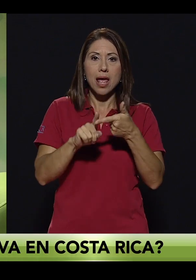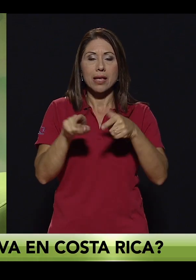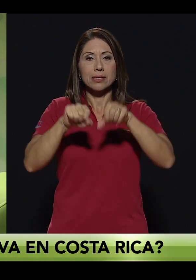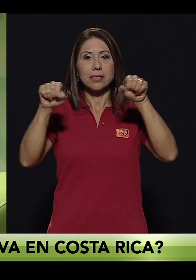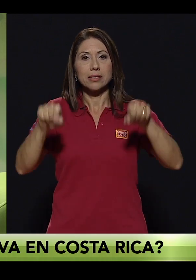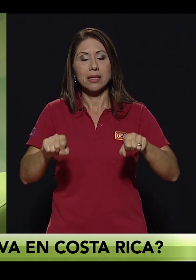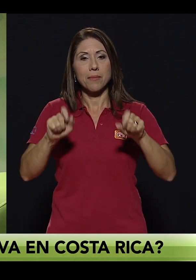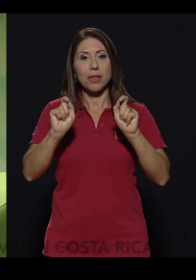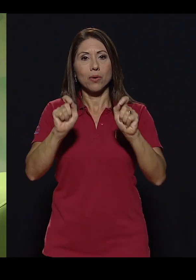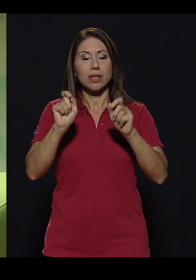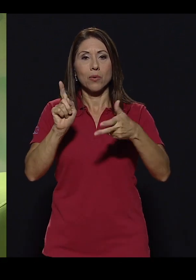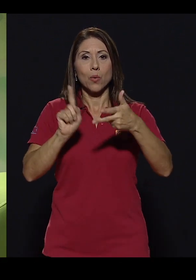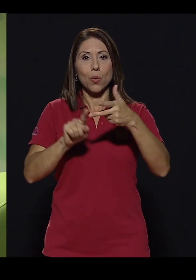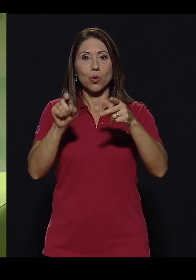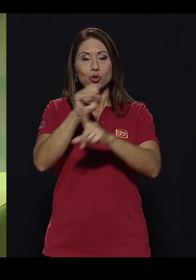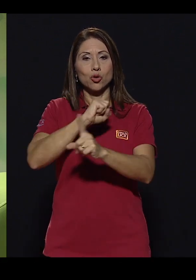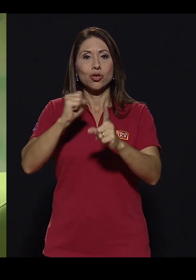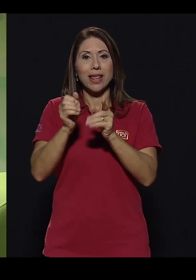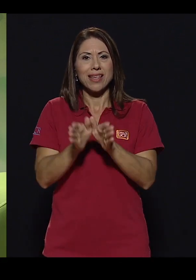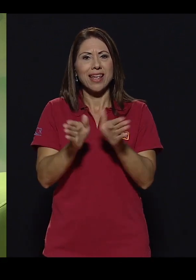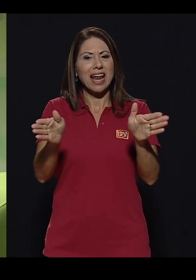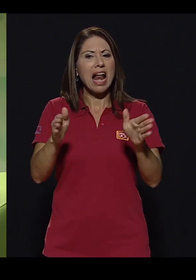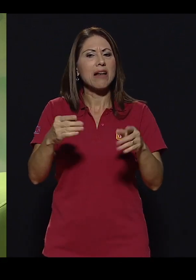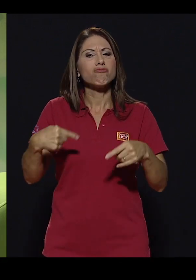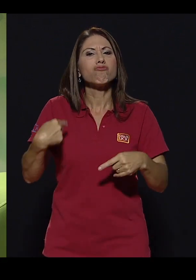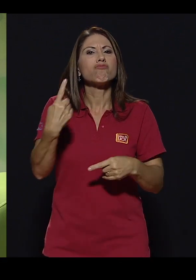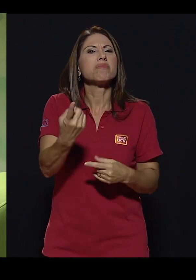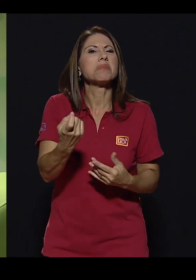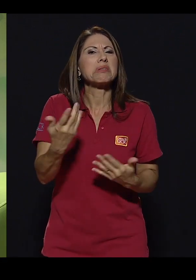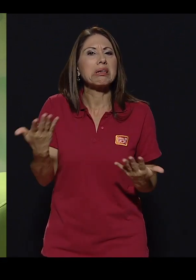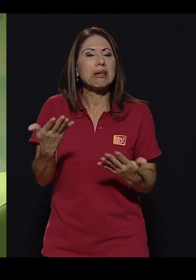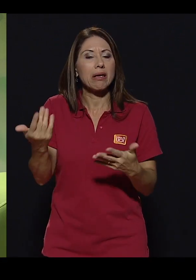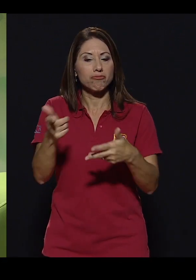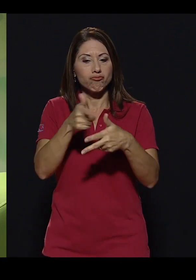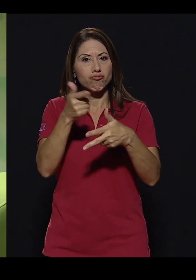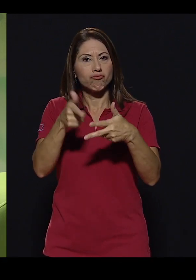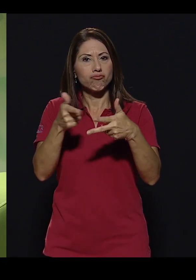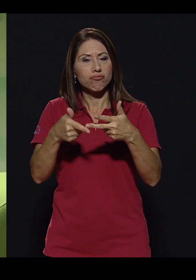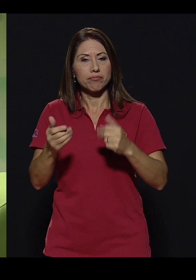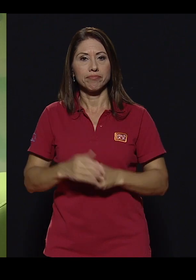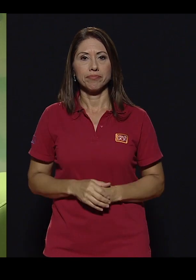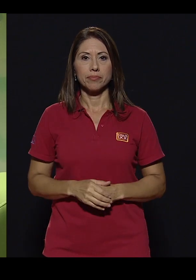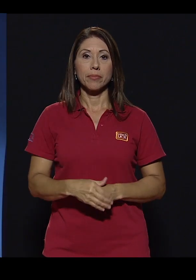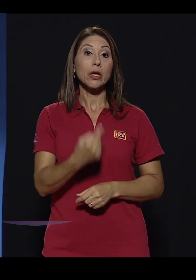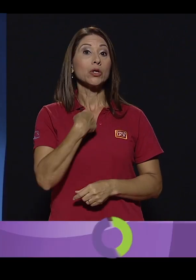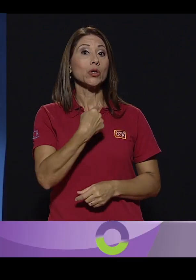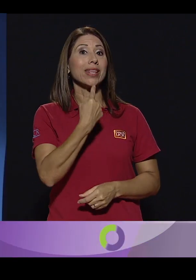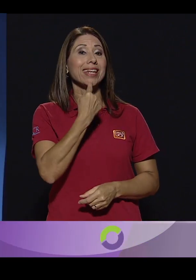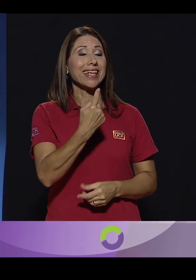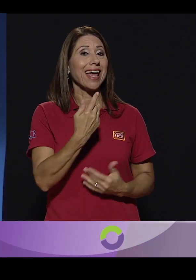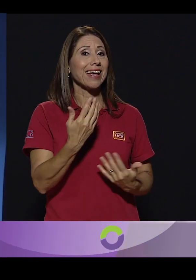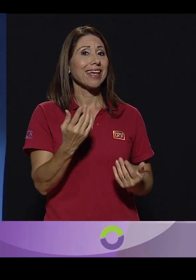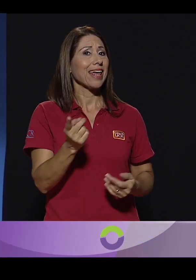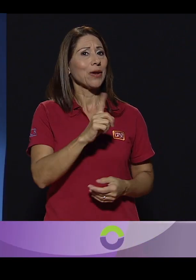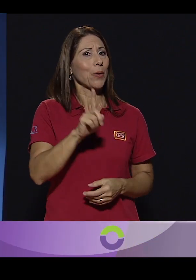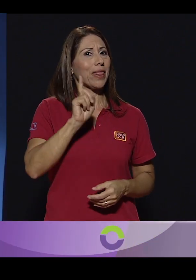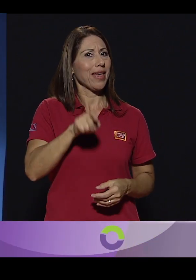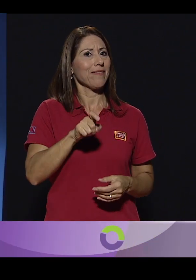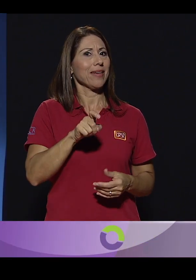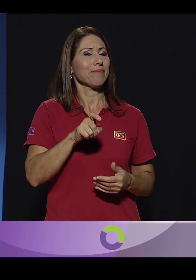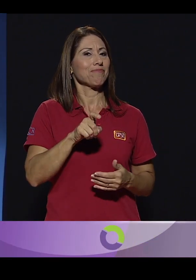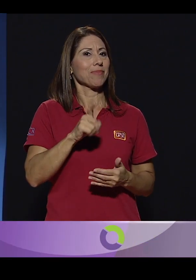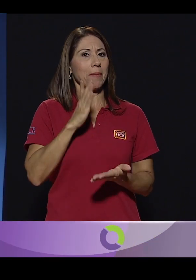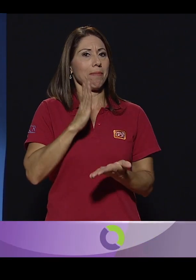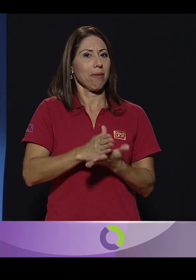educativo y la sociedad en general cuál es el siguiente paso que tenemos que tomar cada una de estas partes bueno yo diría que no debe tenerlo porque el